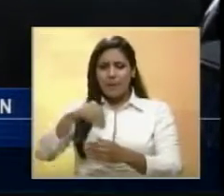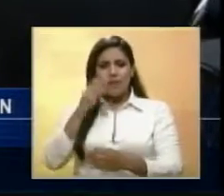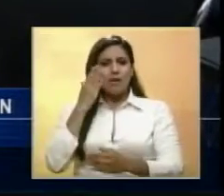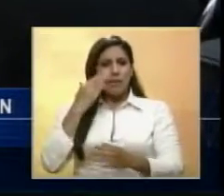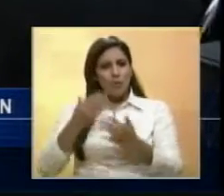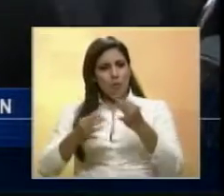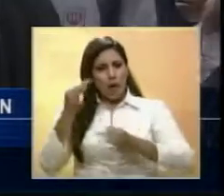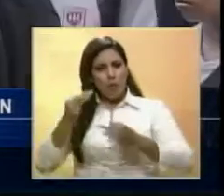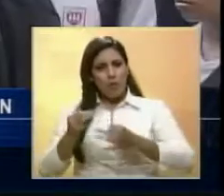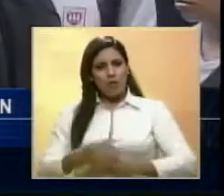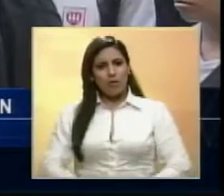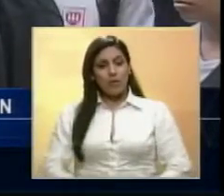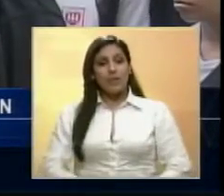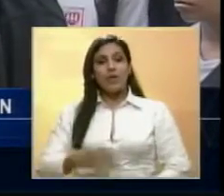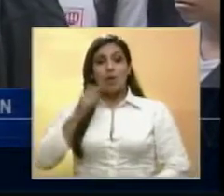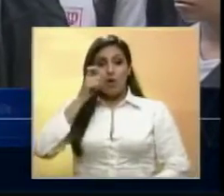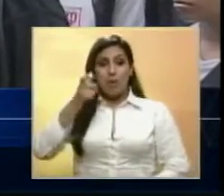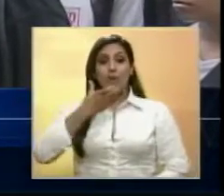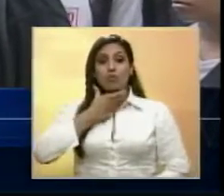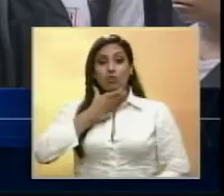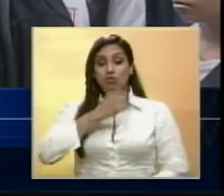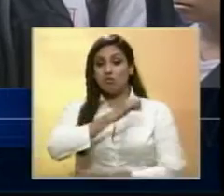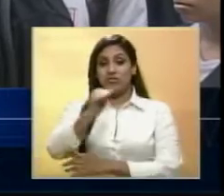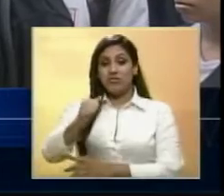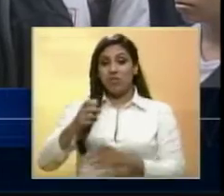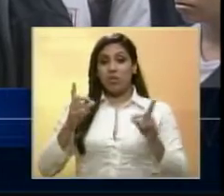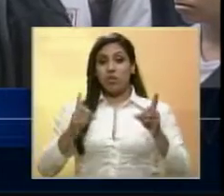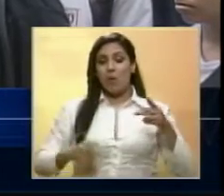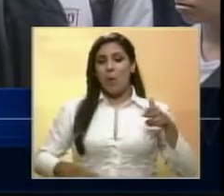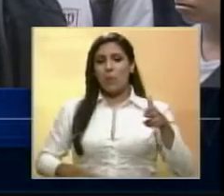por sus abogados. Él lo hizo a sangre fría y